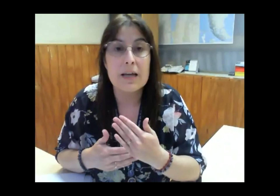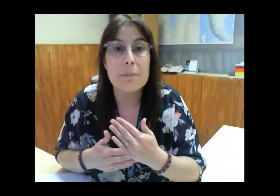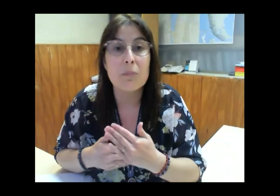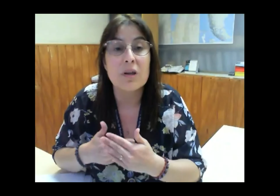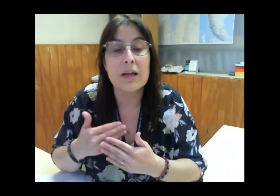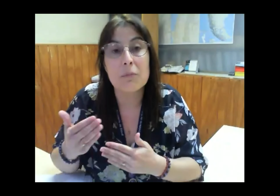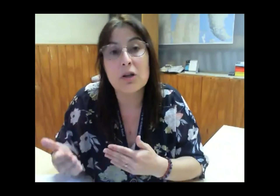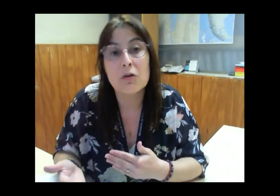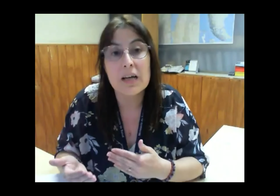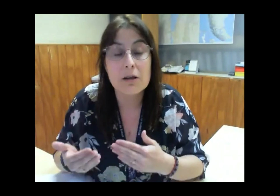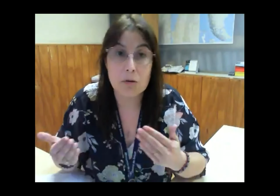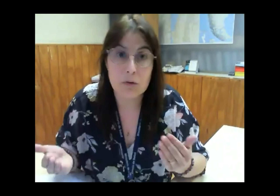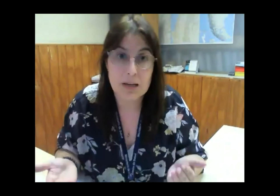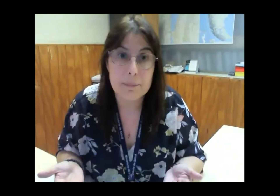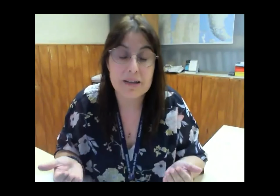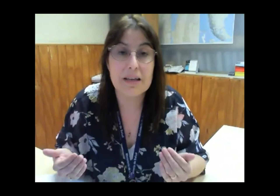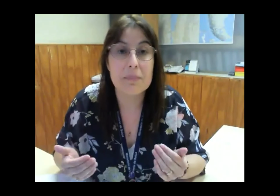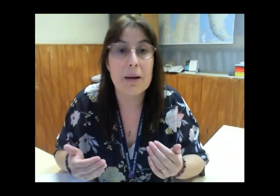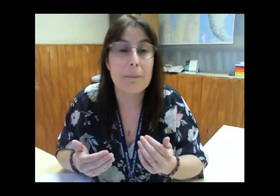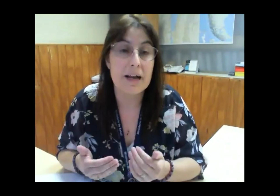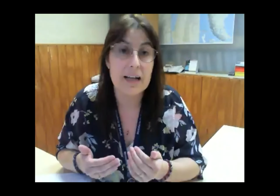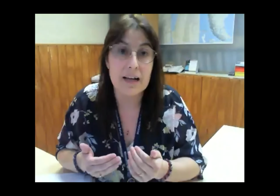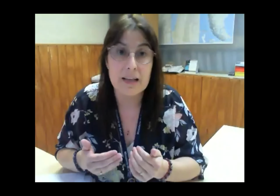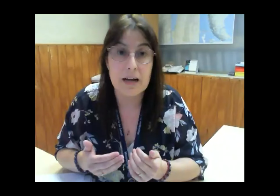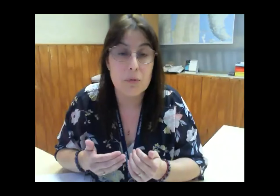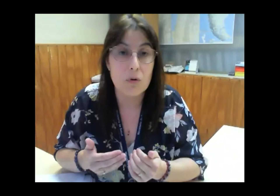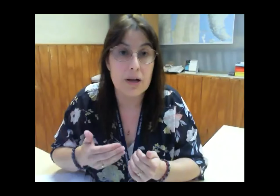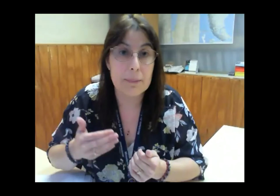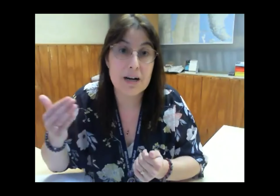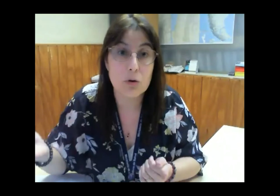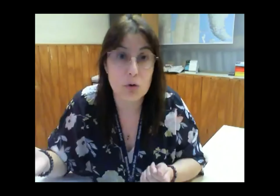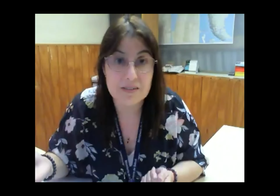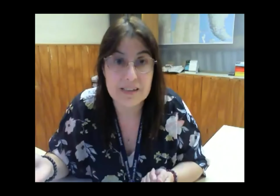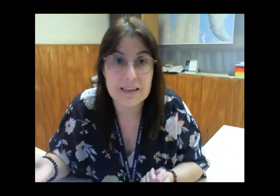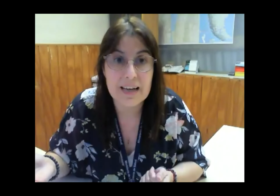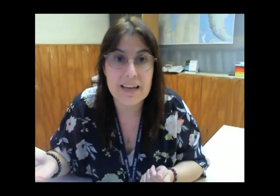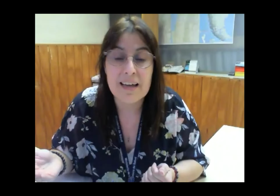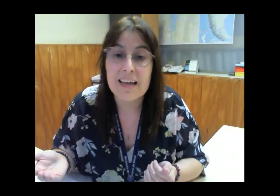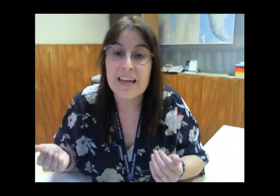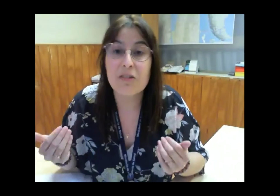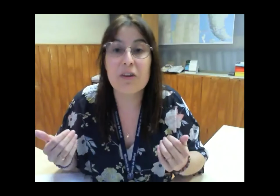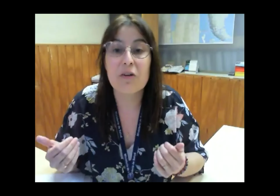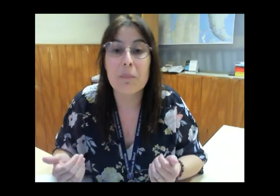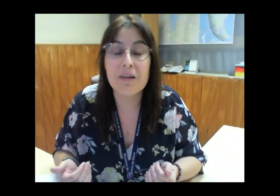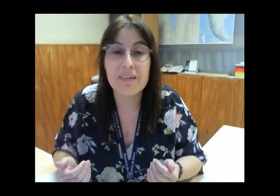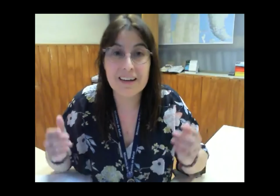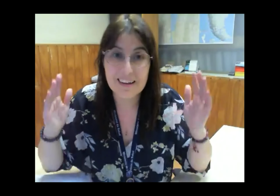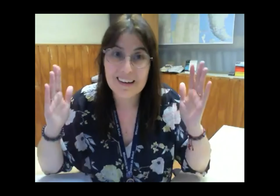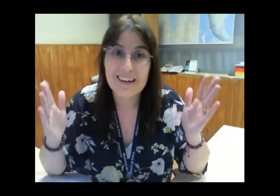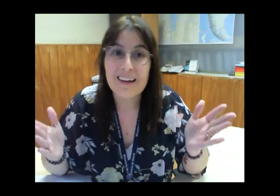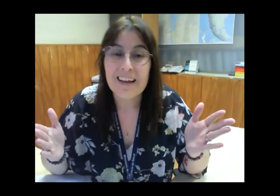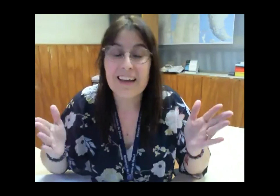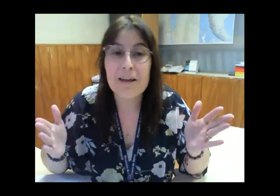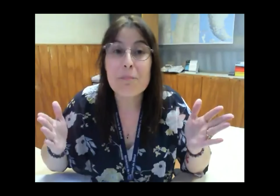digamos, monitorear lo que es pandemia para, digamos, el marco de Sendai, y donde nos